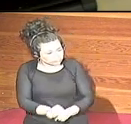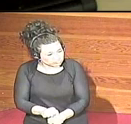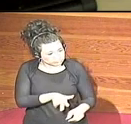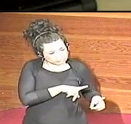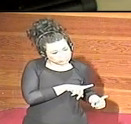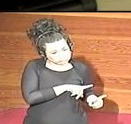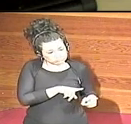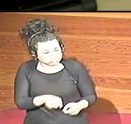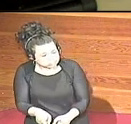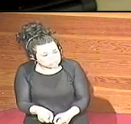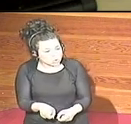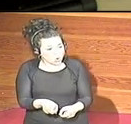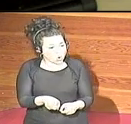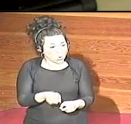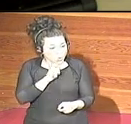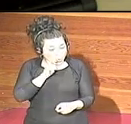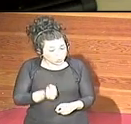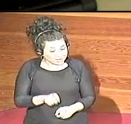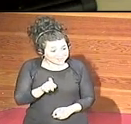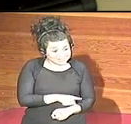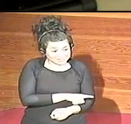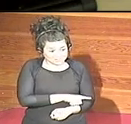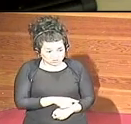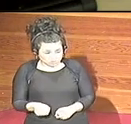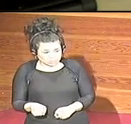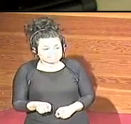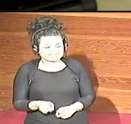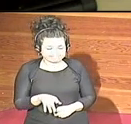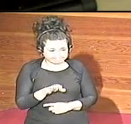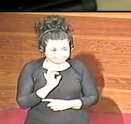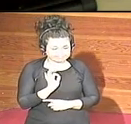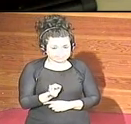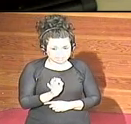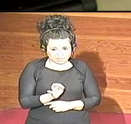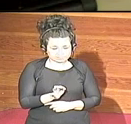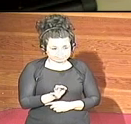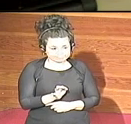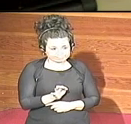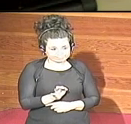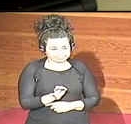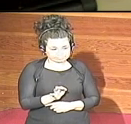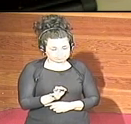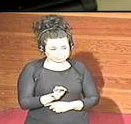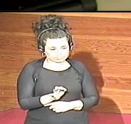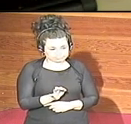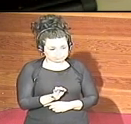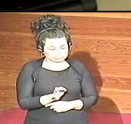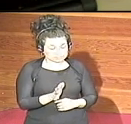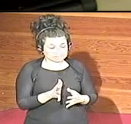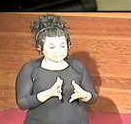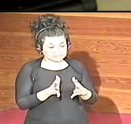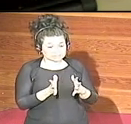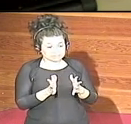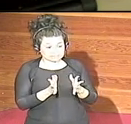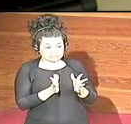ocupación en Ucrania. Y efectivamente, la política, la debilidad interna de la